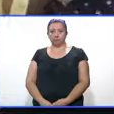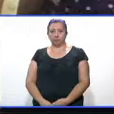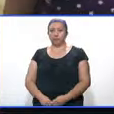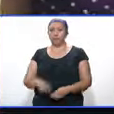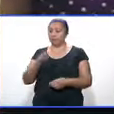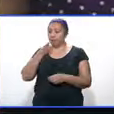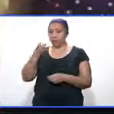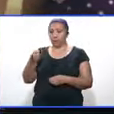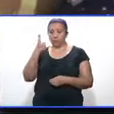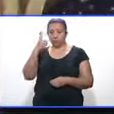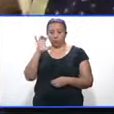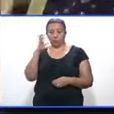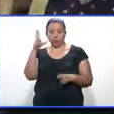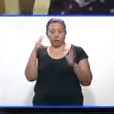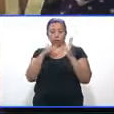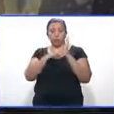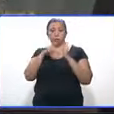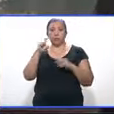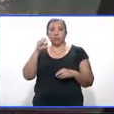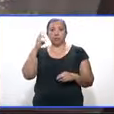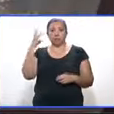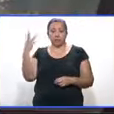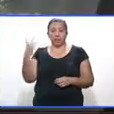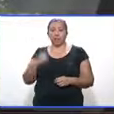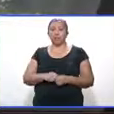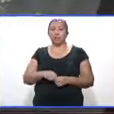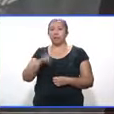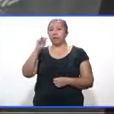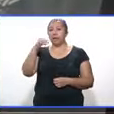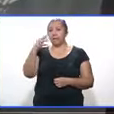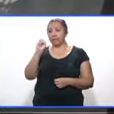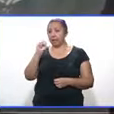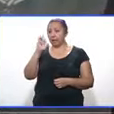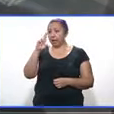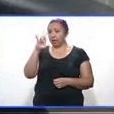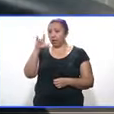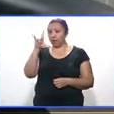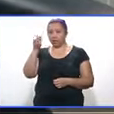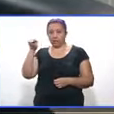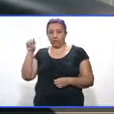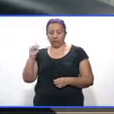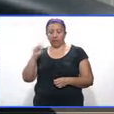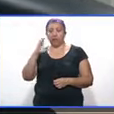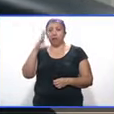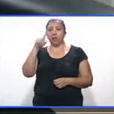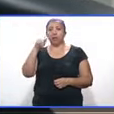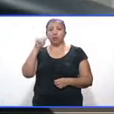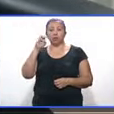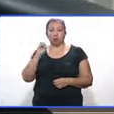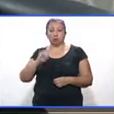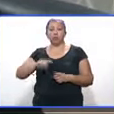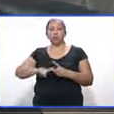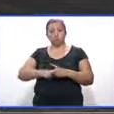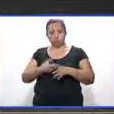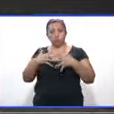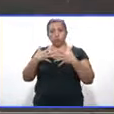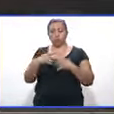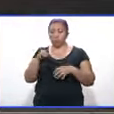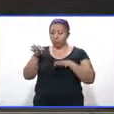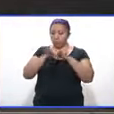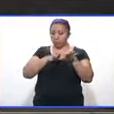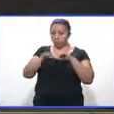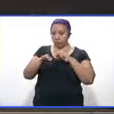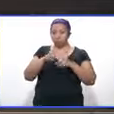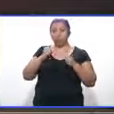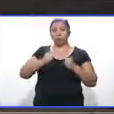A partir del 1 de enero de 2023, la magistrada María Carolina Silvestre Canto Valdés entró en funciones como